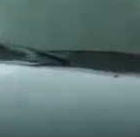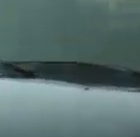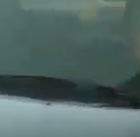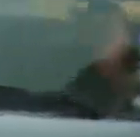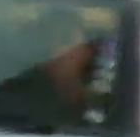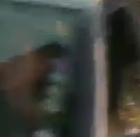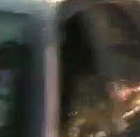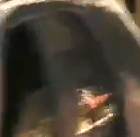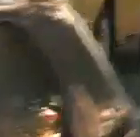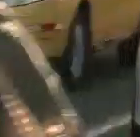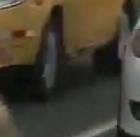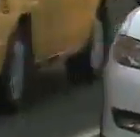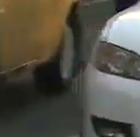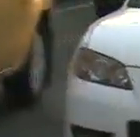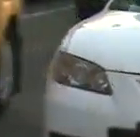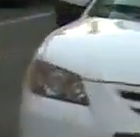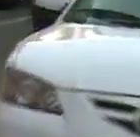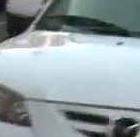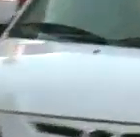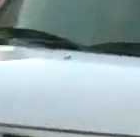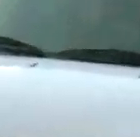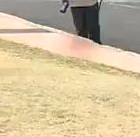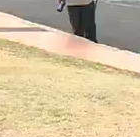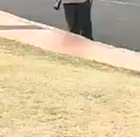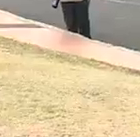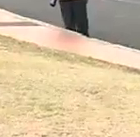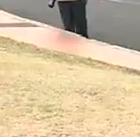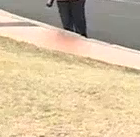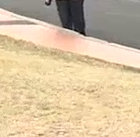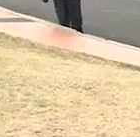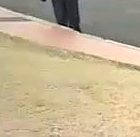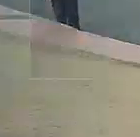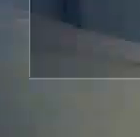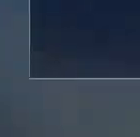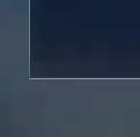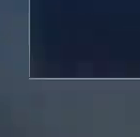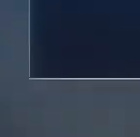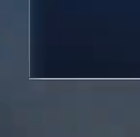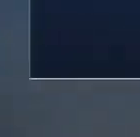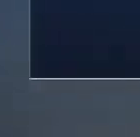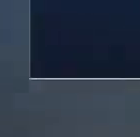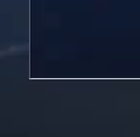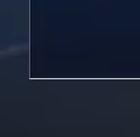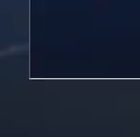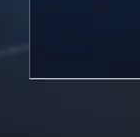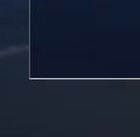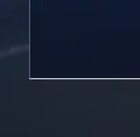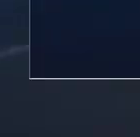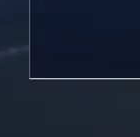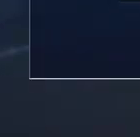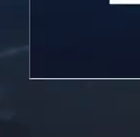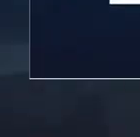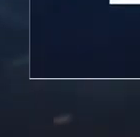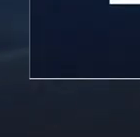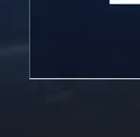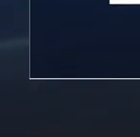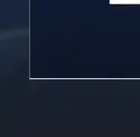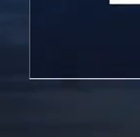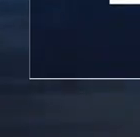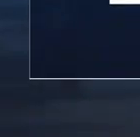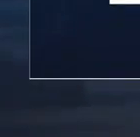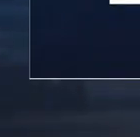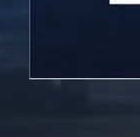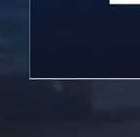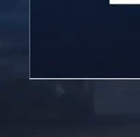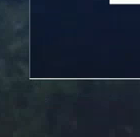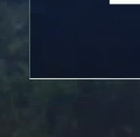La ordenanza Hoy No Circula rige en el Distrito Metropolitano de Quito. Los días jueves no se pueden movilizar desde las 6 de